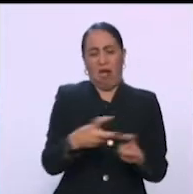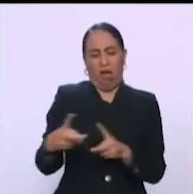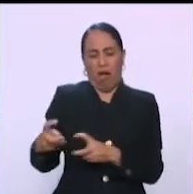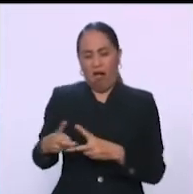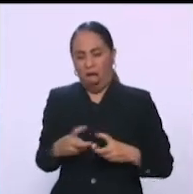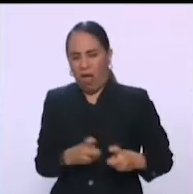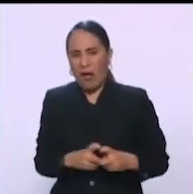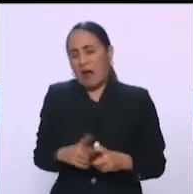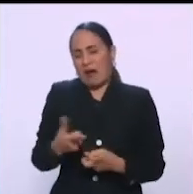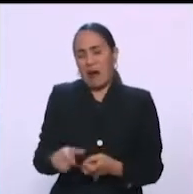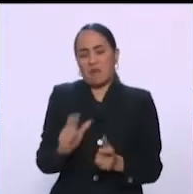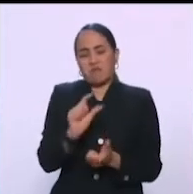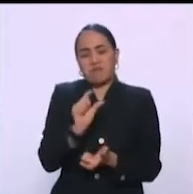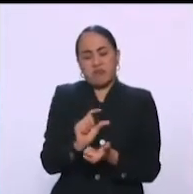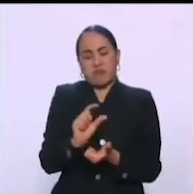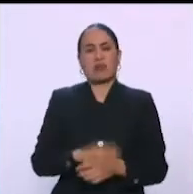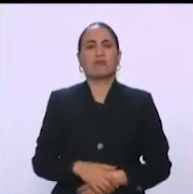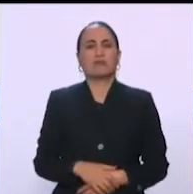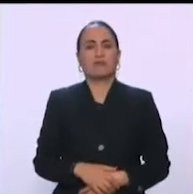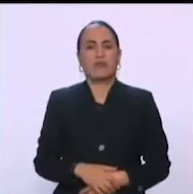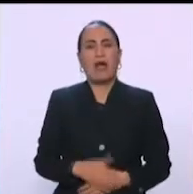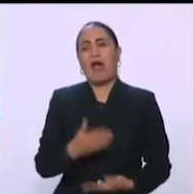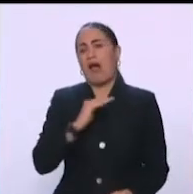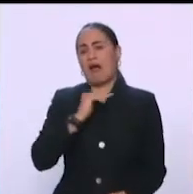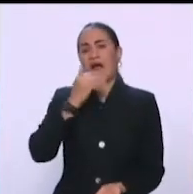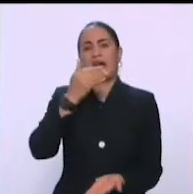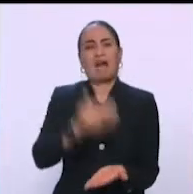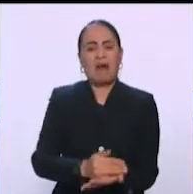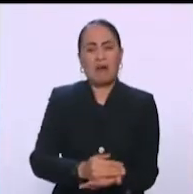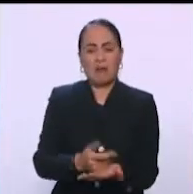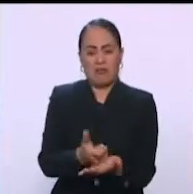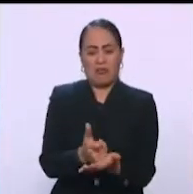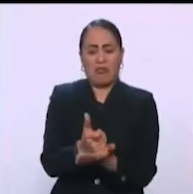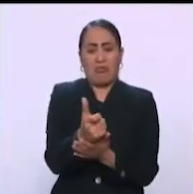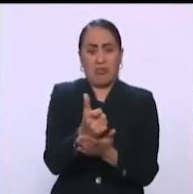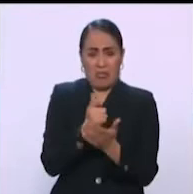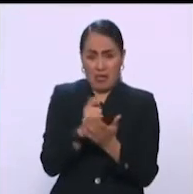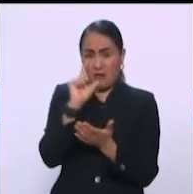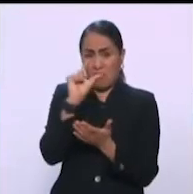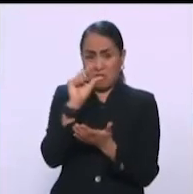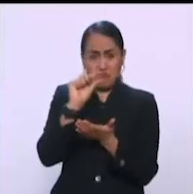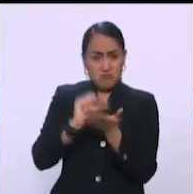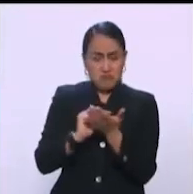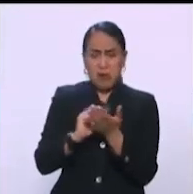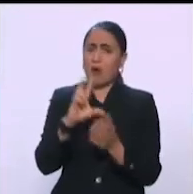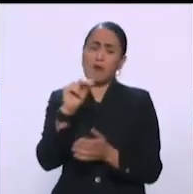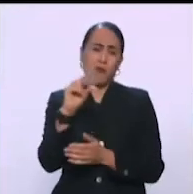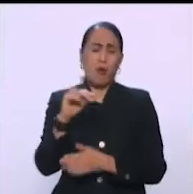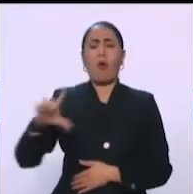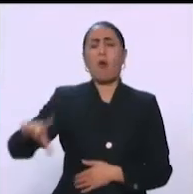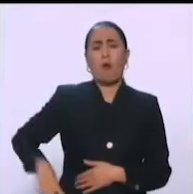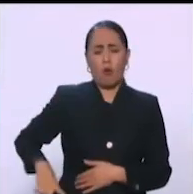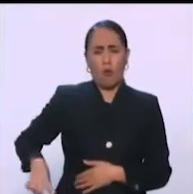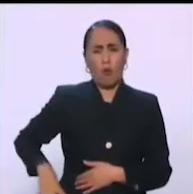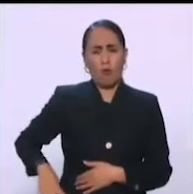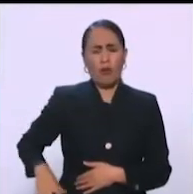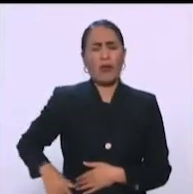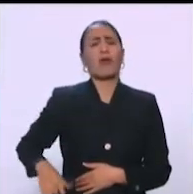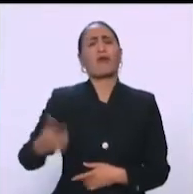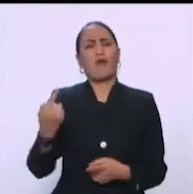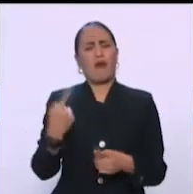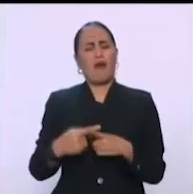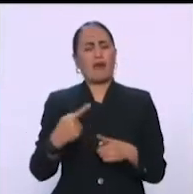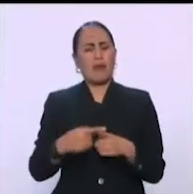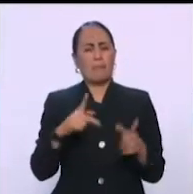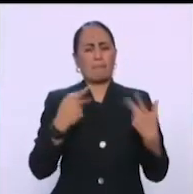eso, Jonathan, porque dicen que se acabó el chayo, que ya no hay chayote en México, pero eso no es cierto, ya no viene del gobierno. ¿Quién está financiando